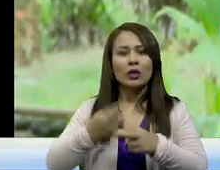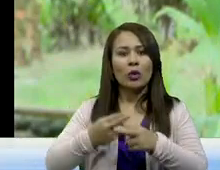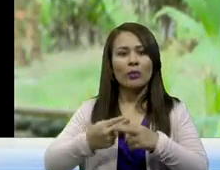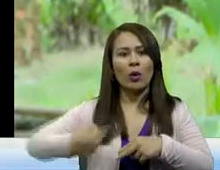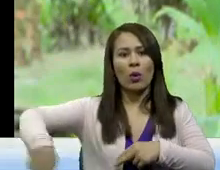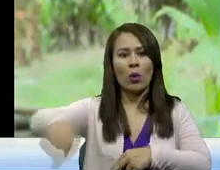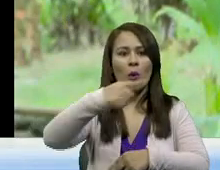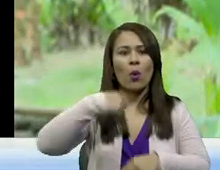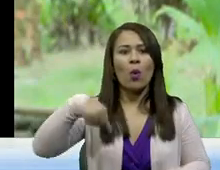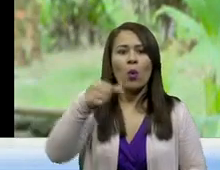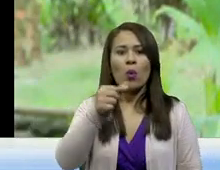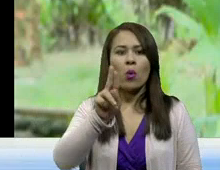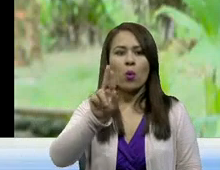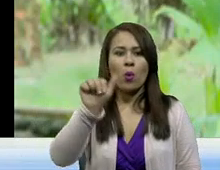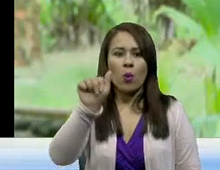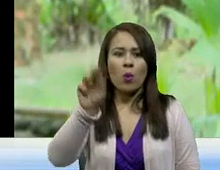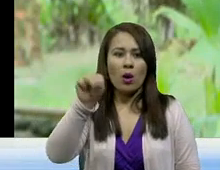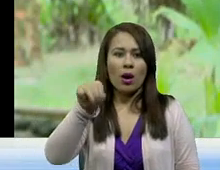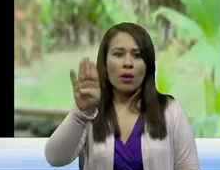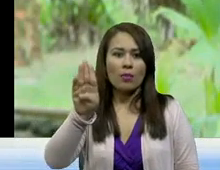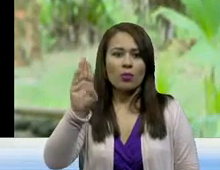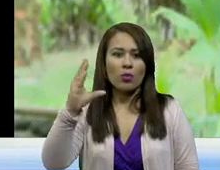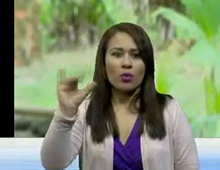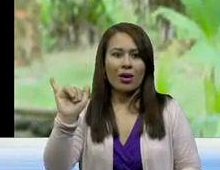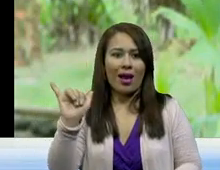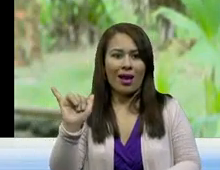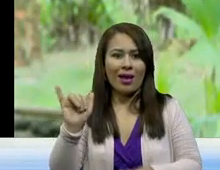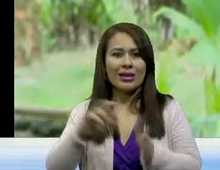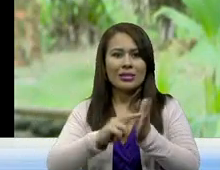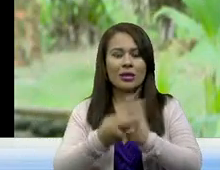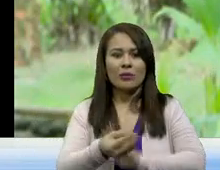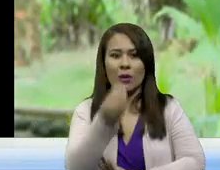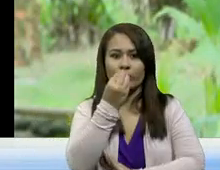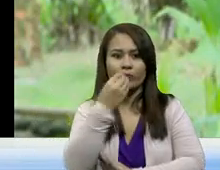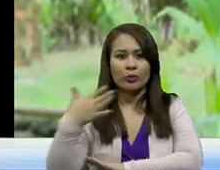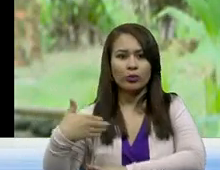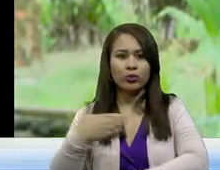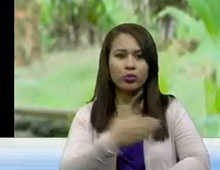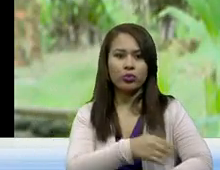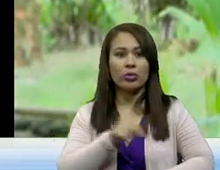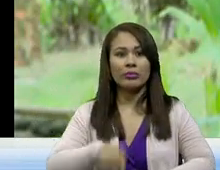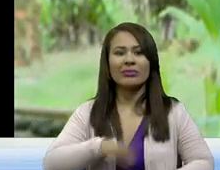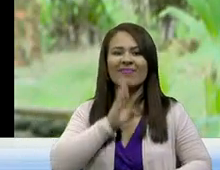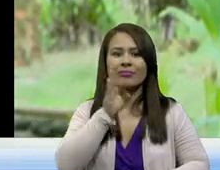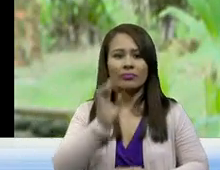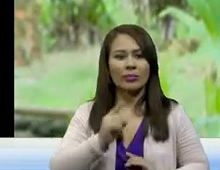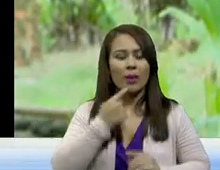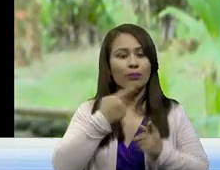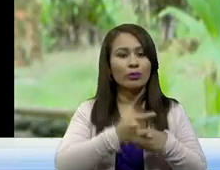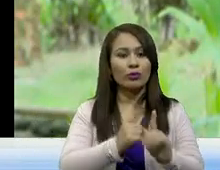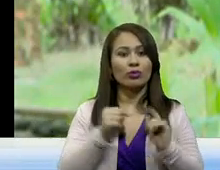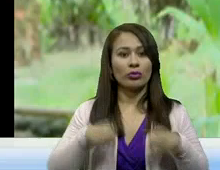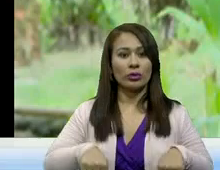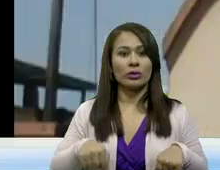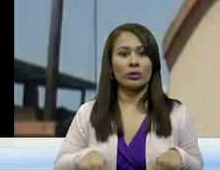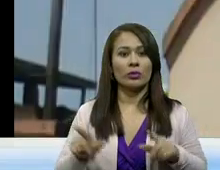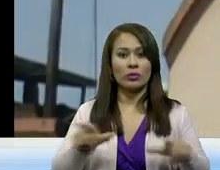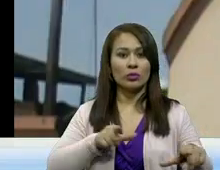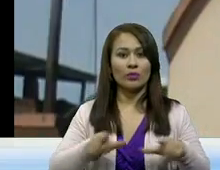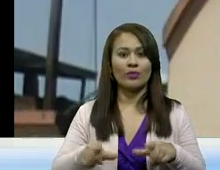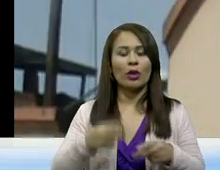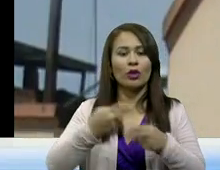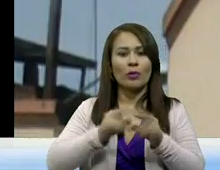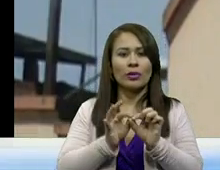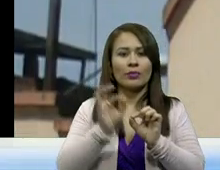de Huampucay por el anfibio comestible que existía en ese lugar. Por eso dice hoy